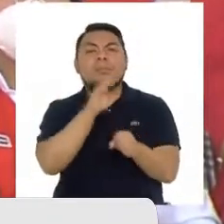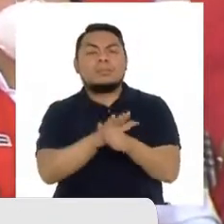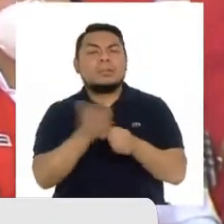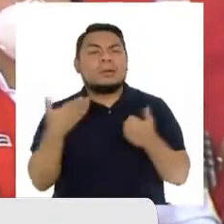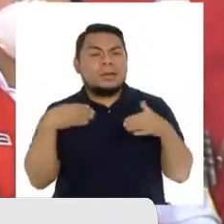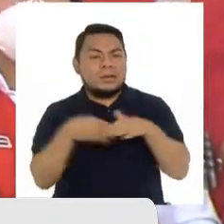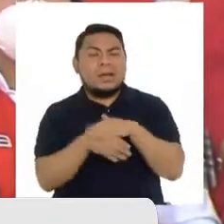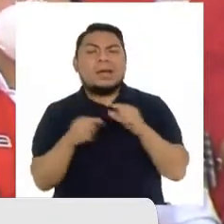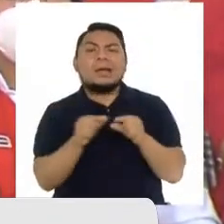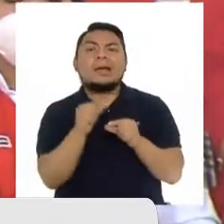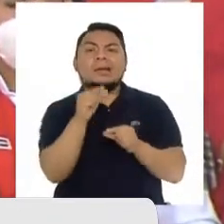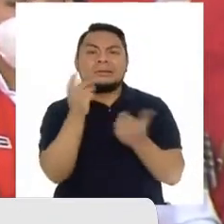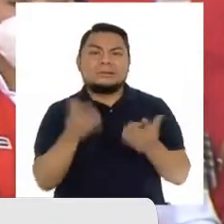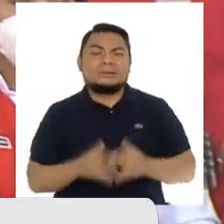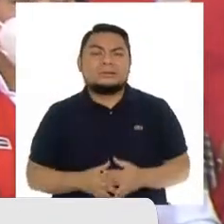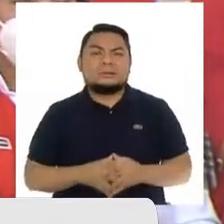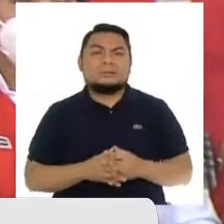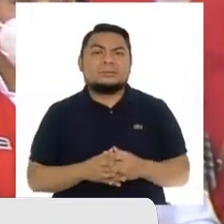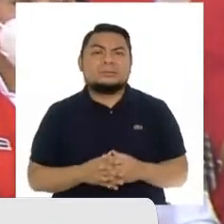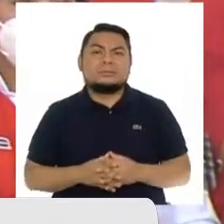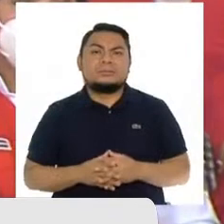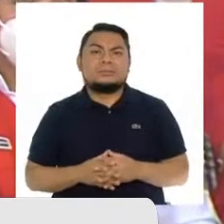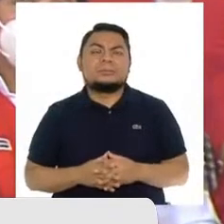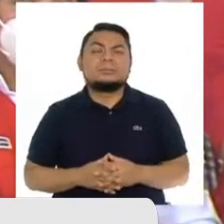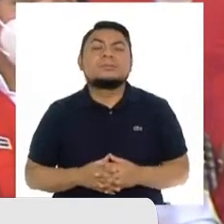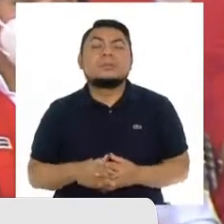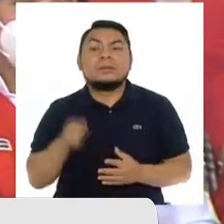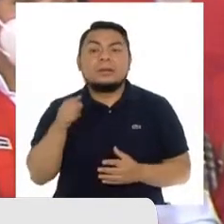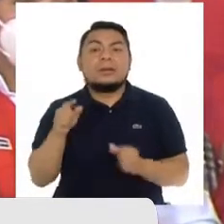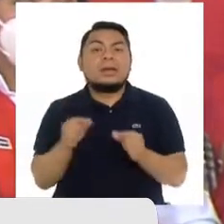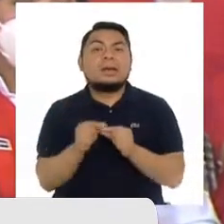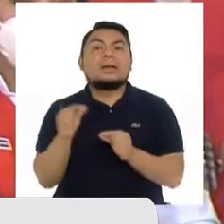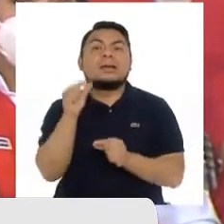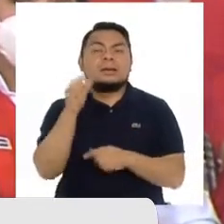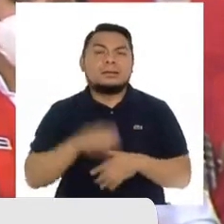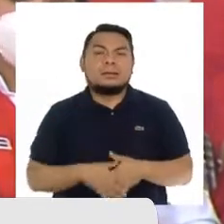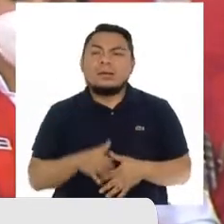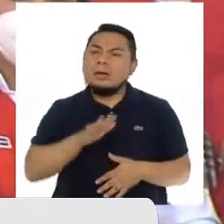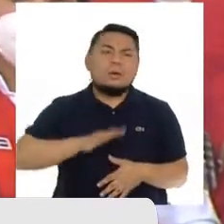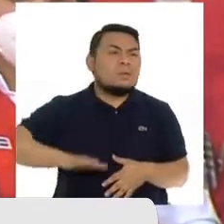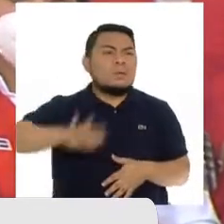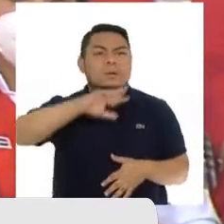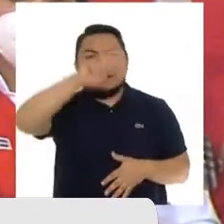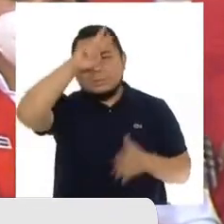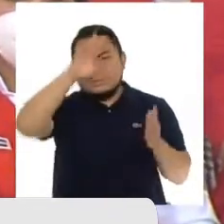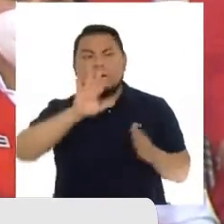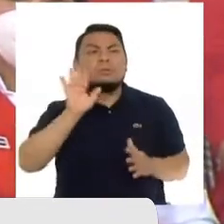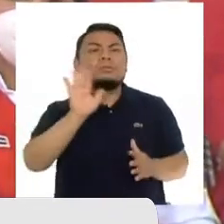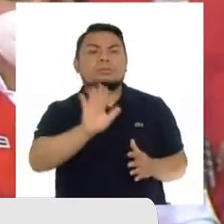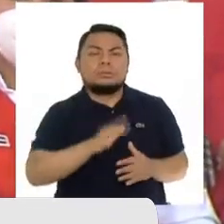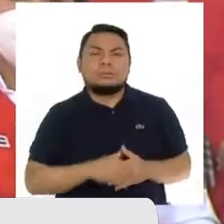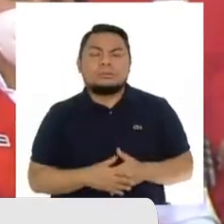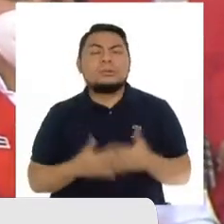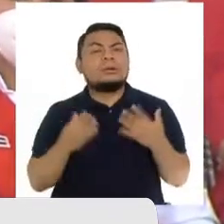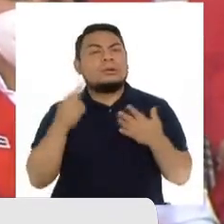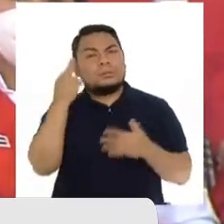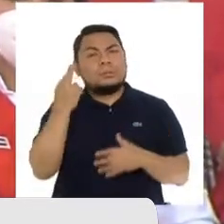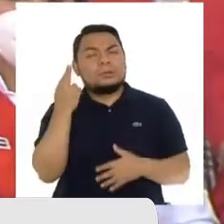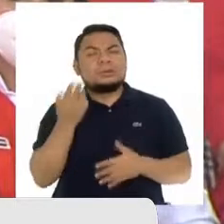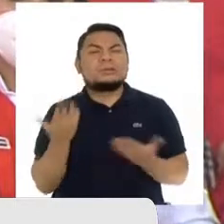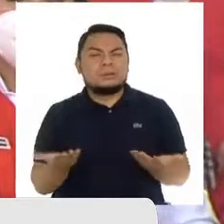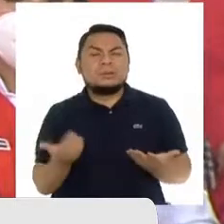acceder al gas natural el gas es de todos los peruanos por ello